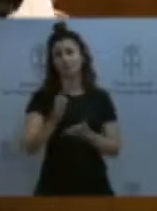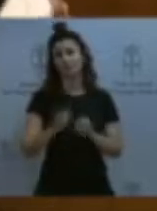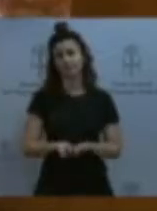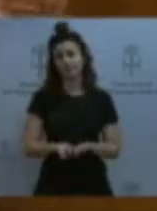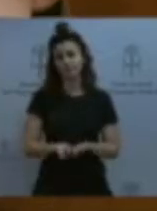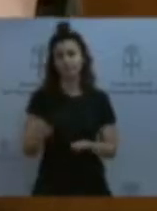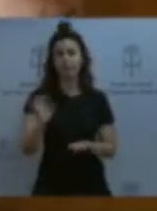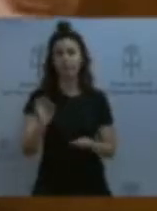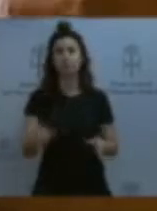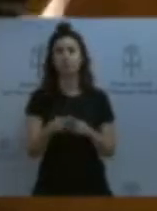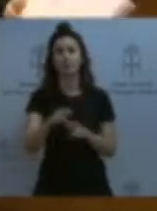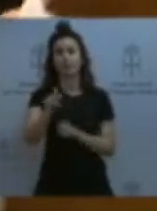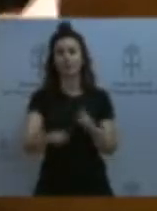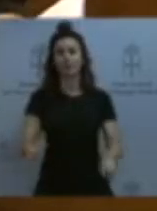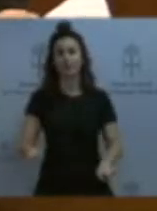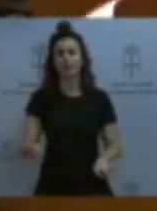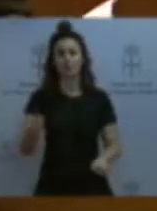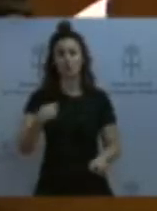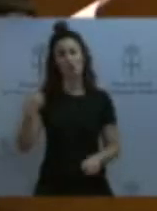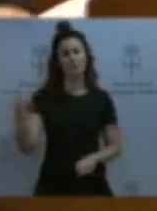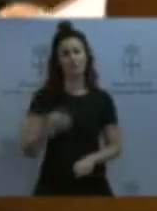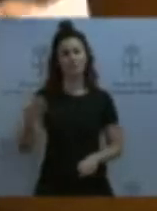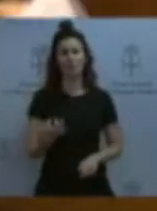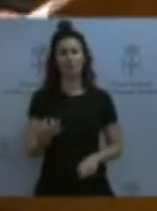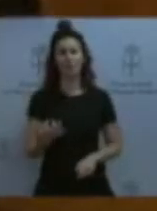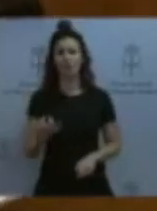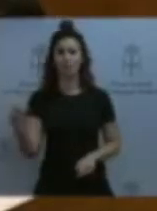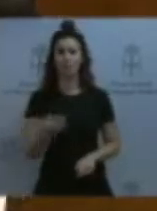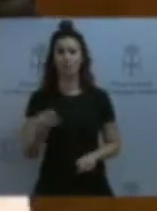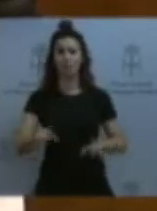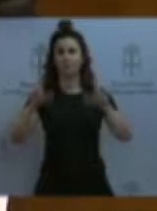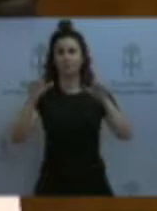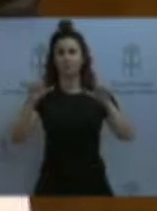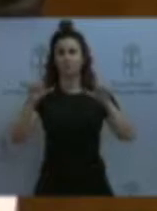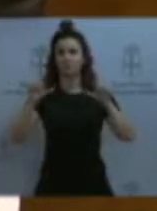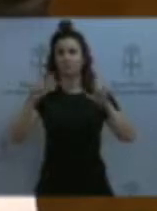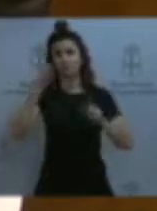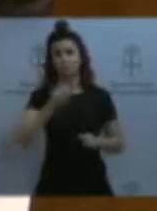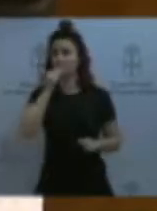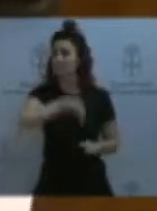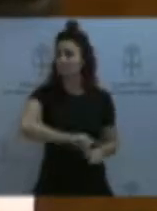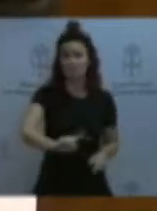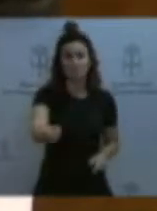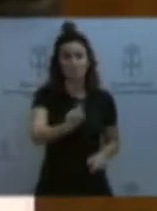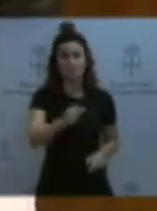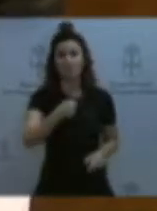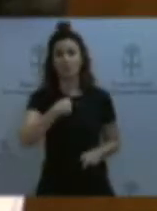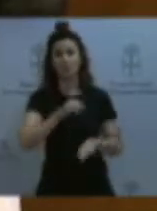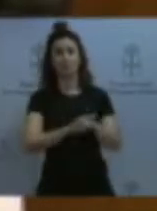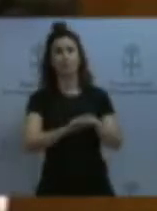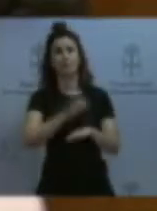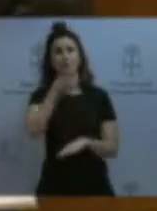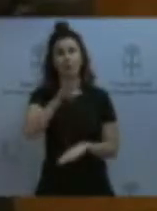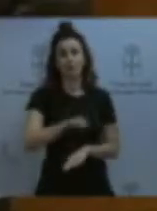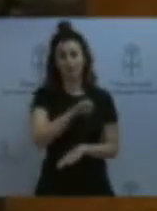de darles el protagonismo que no merecen. Y les dije que iba a tomar un café. porque era lo que iba a hacer. Iba